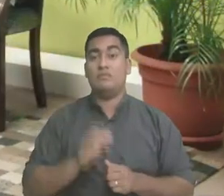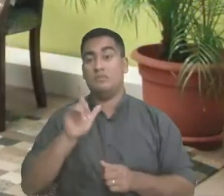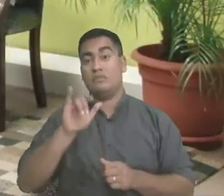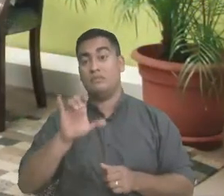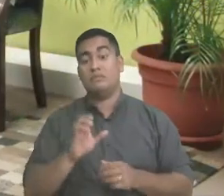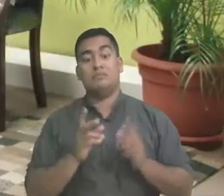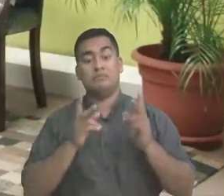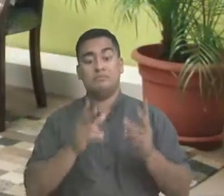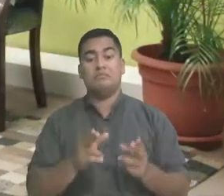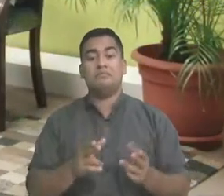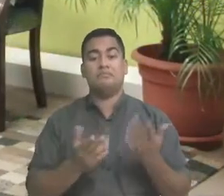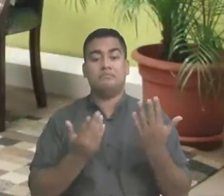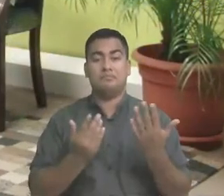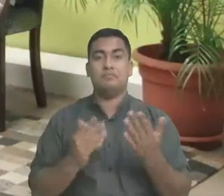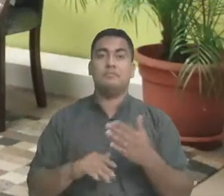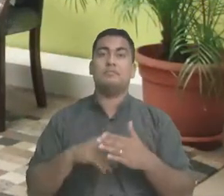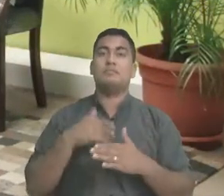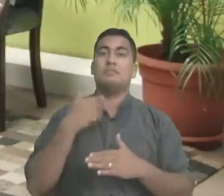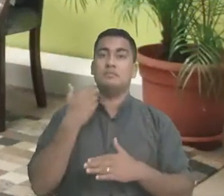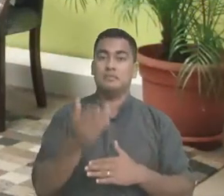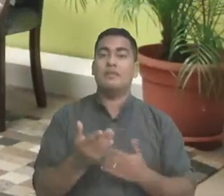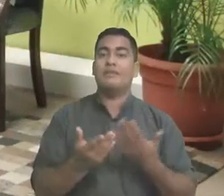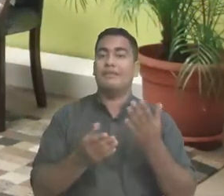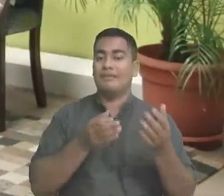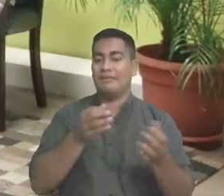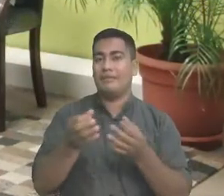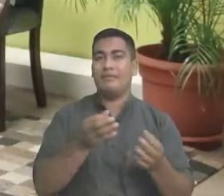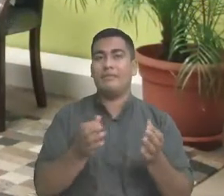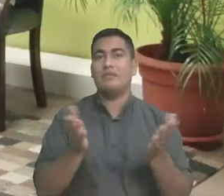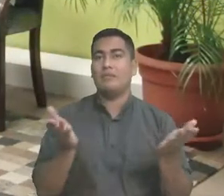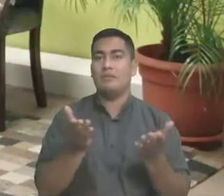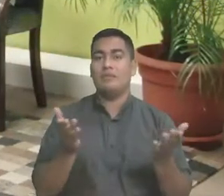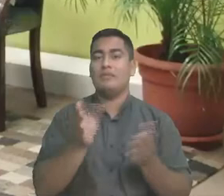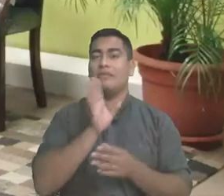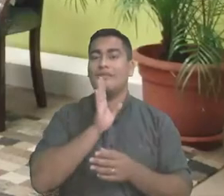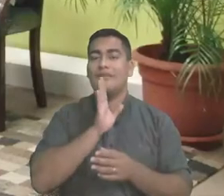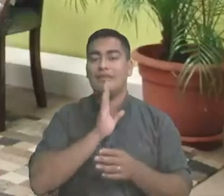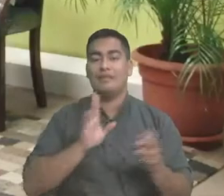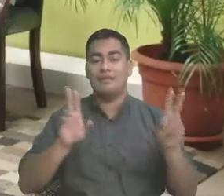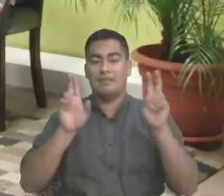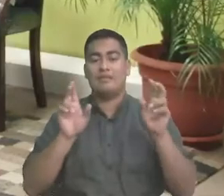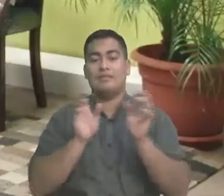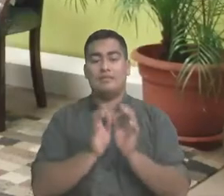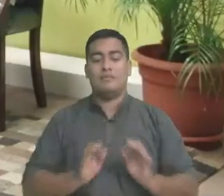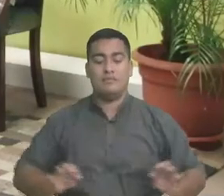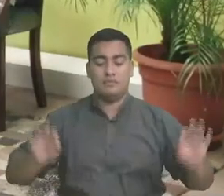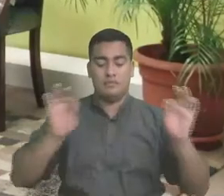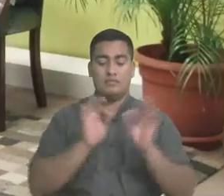vamos a hacer una pausa. Me parece, cuando regresemos, vamos a seguir hablando más sobre este tema,